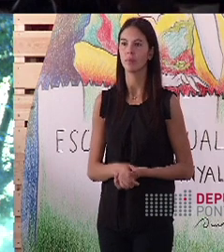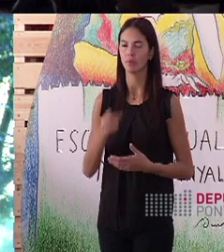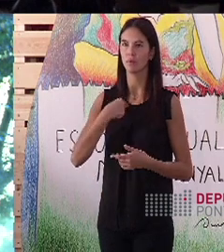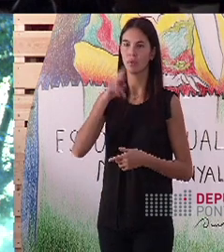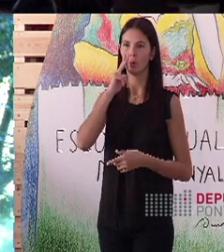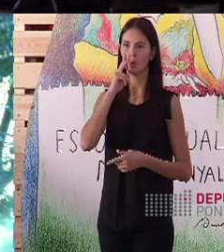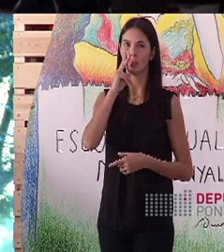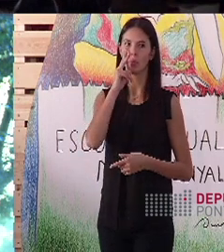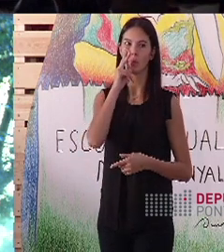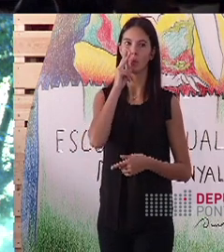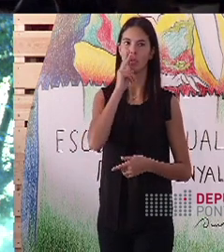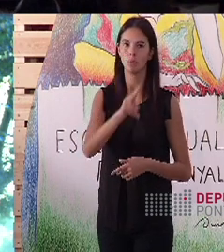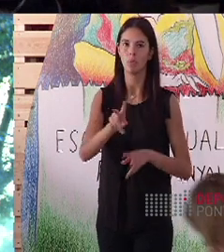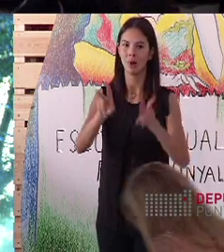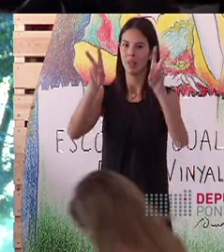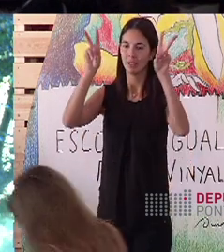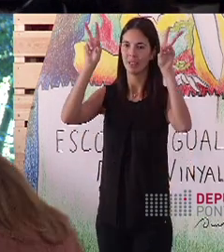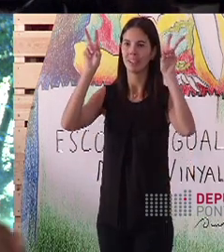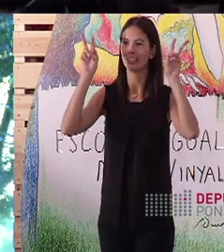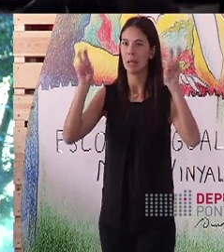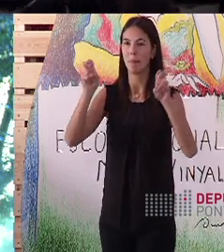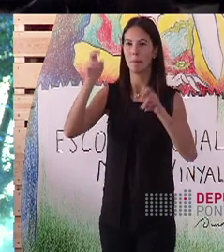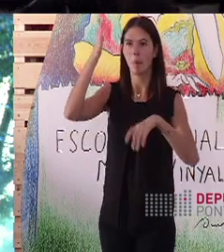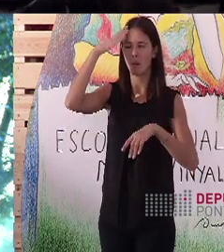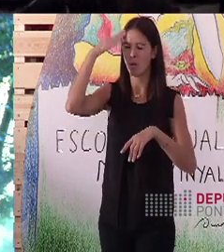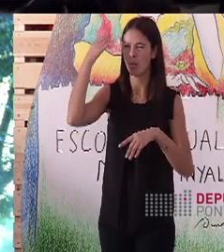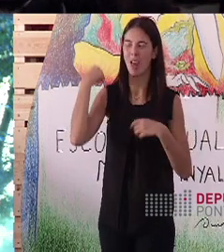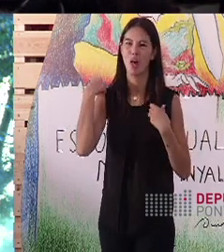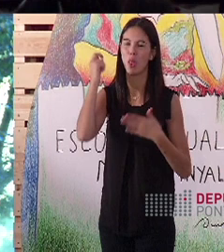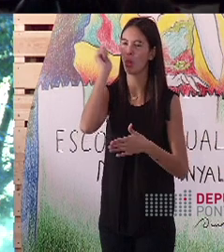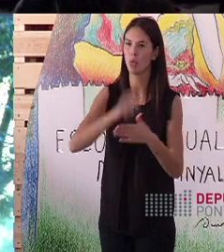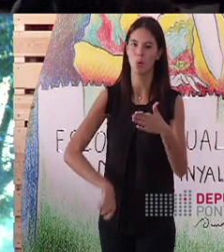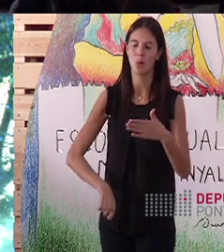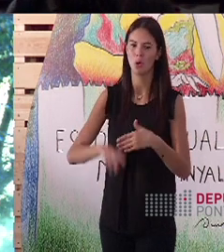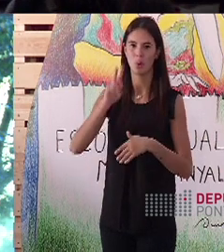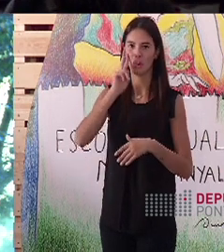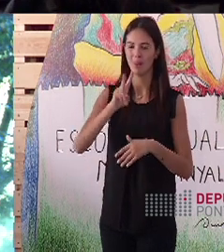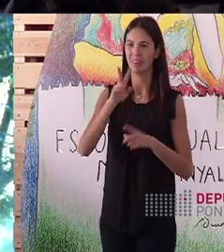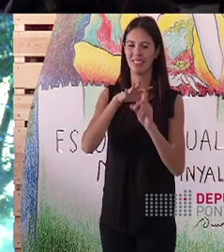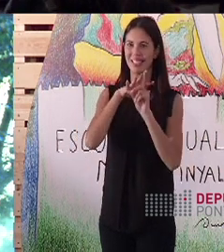núcleo duro, duro que agacha todo este, toda esta terrible